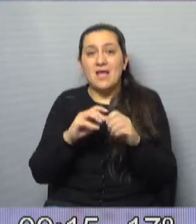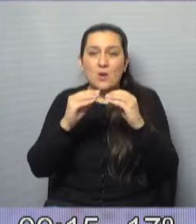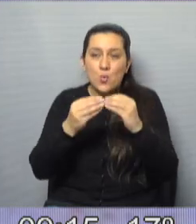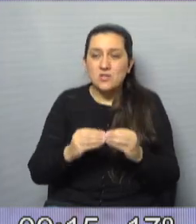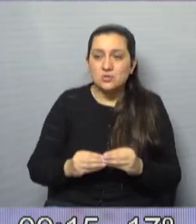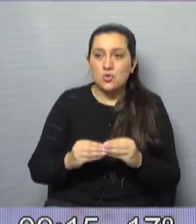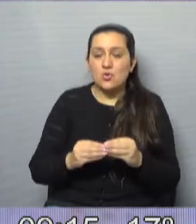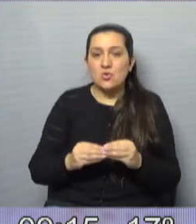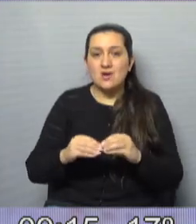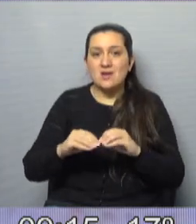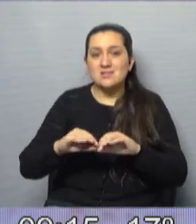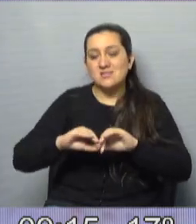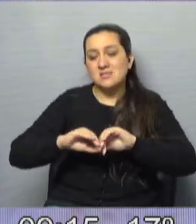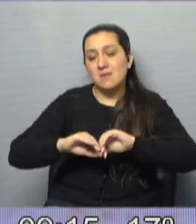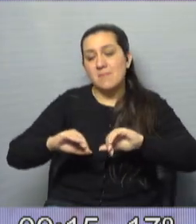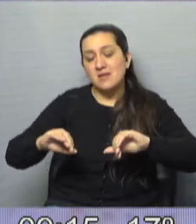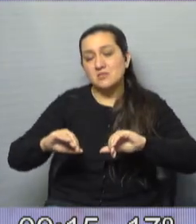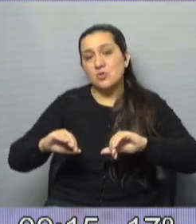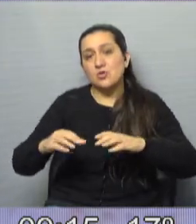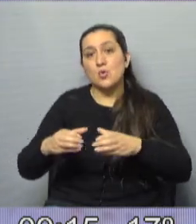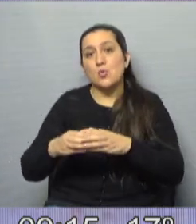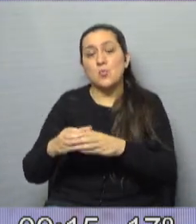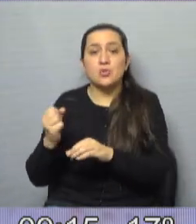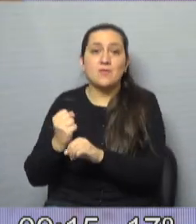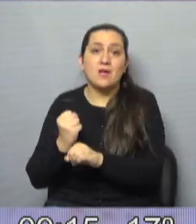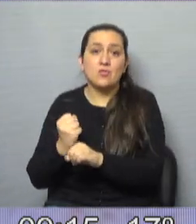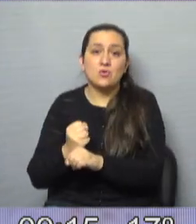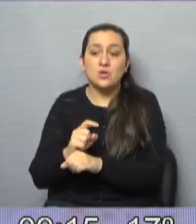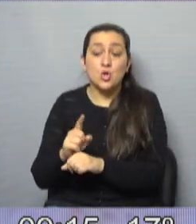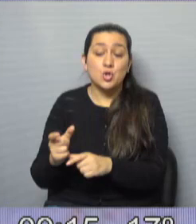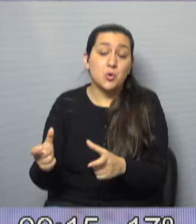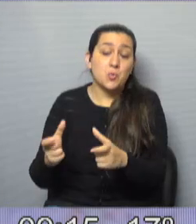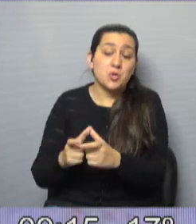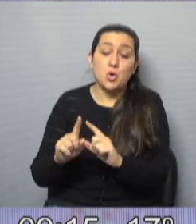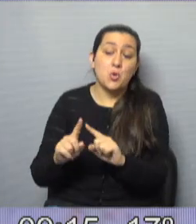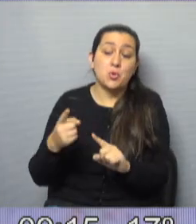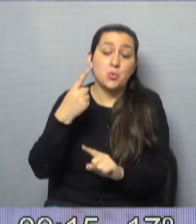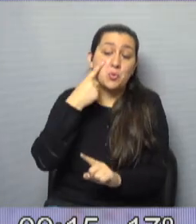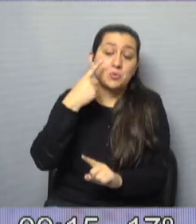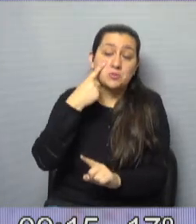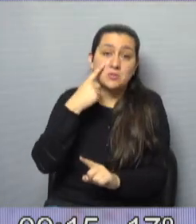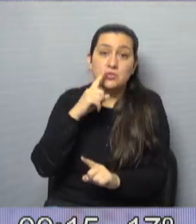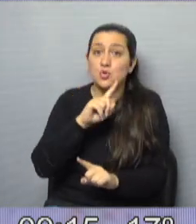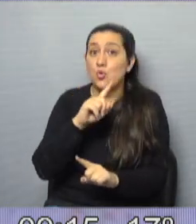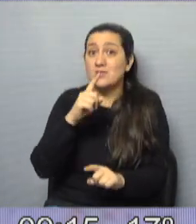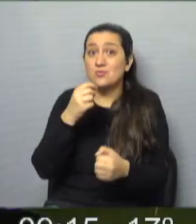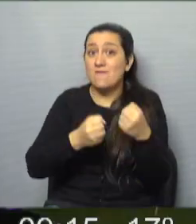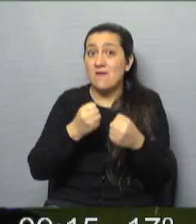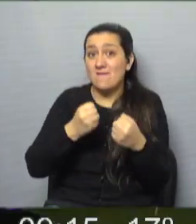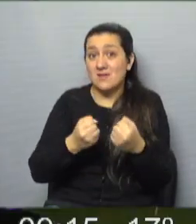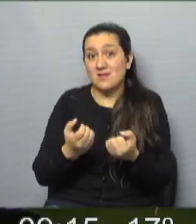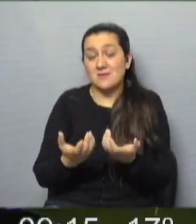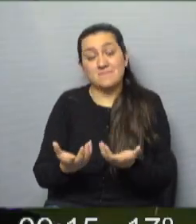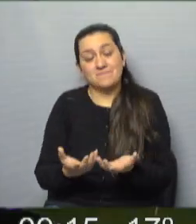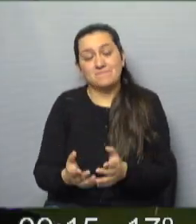desregulación, separación de la masa trabajadora, no te juntás, no te conoces, claro. No es una fábrica. Divide y reinará,